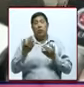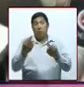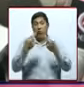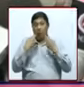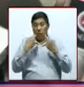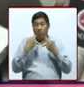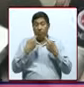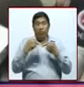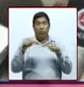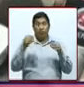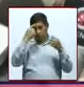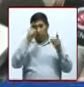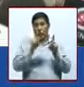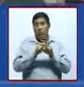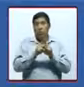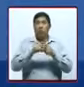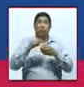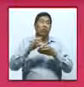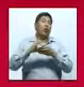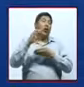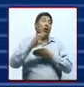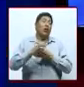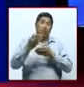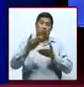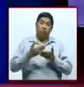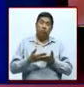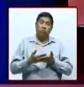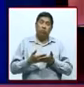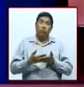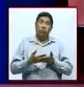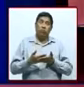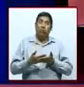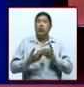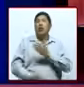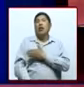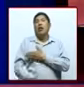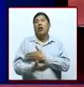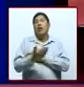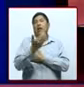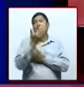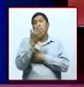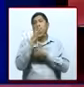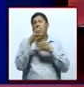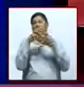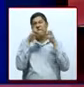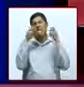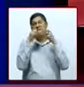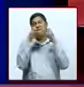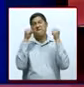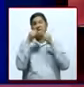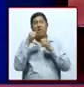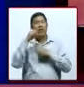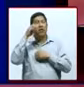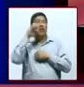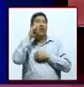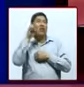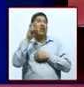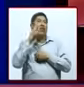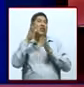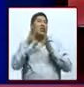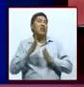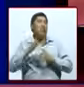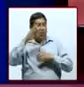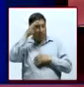tal como hemos quedado de acuerdo al calendario que se ha presentado. Y durante la mañana hubo enfrentamientos entre simpatizantes de Evo Morales